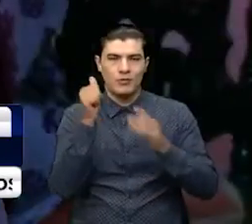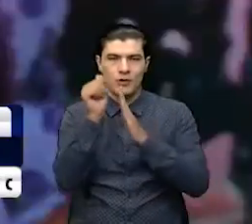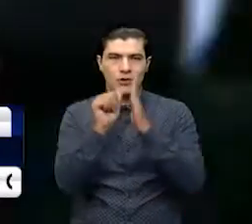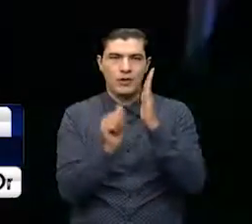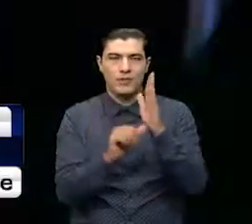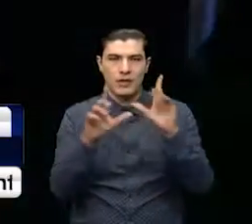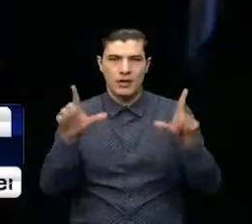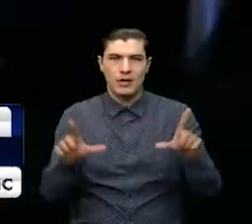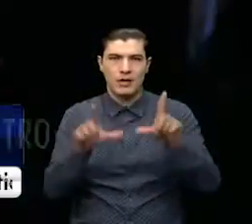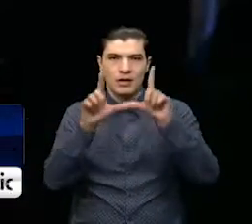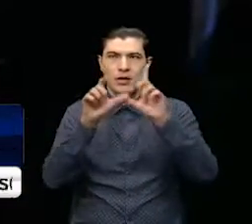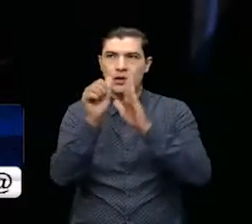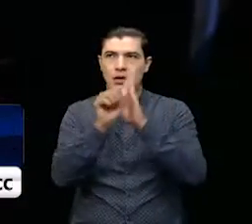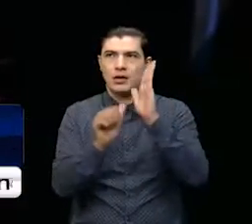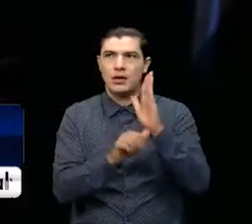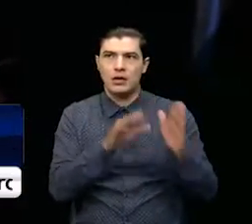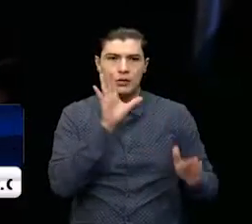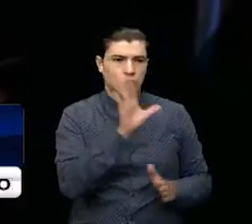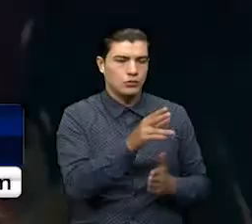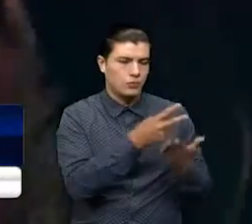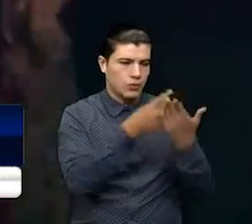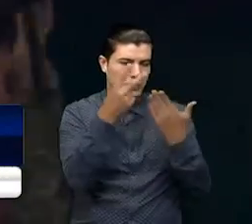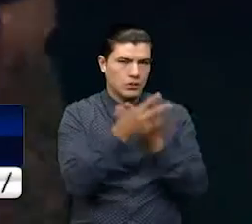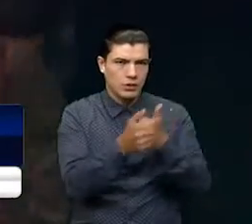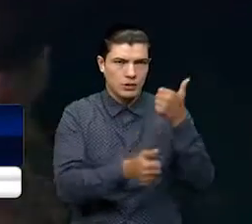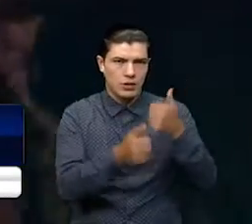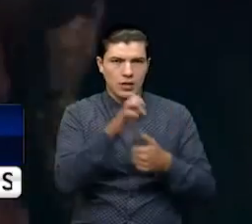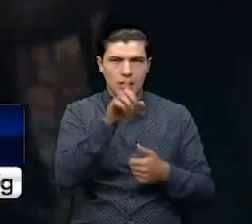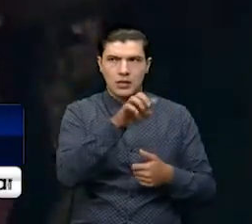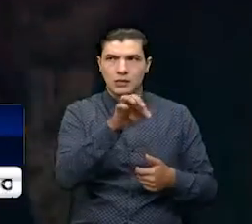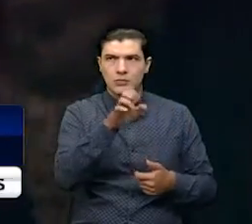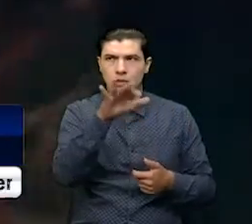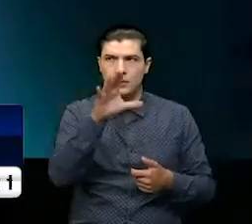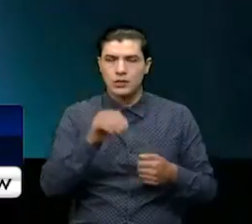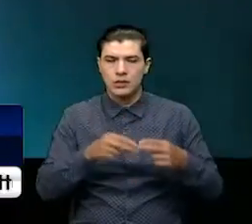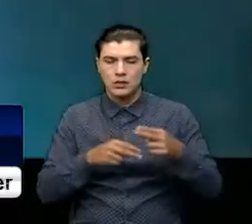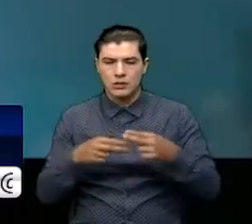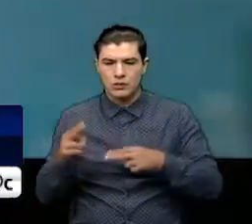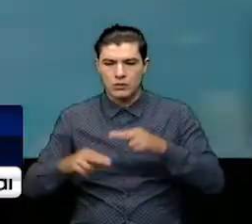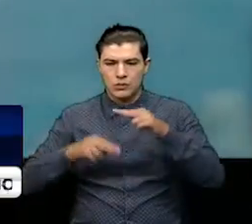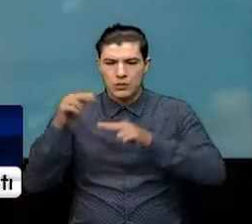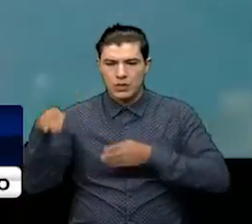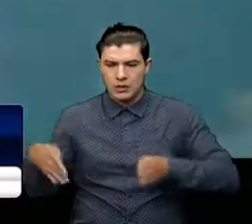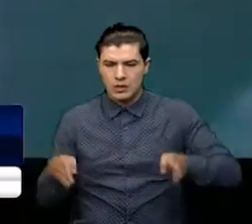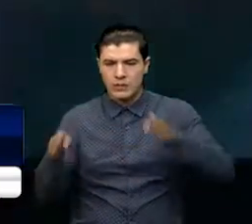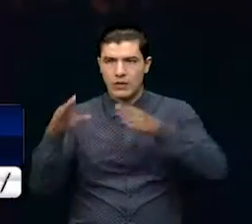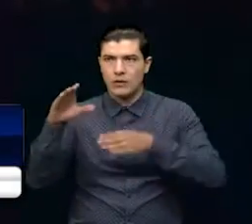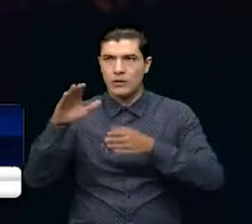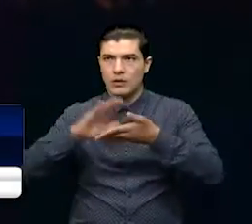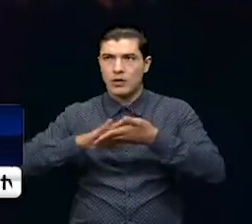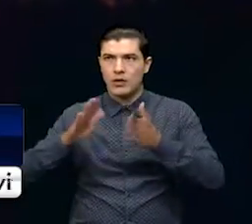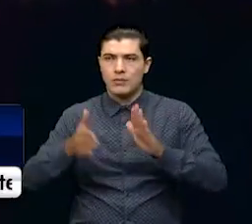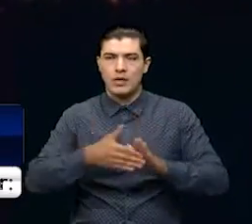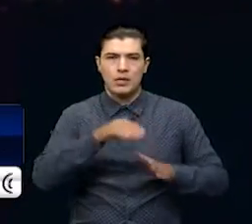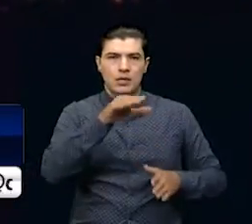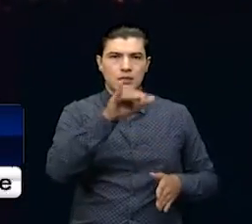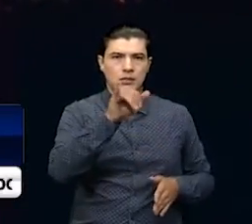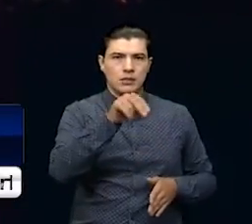los proyectos son espectros construyendo caminos de paz buscando a camila sinergias